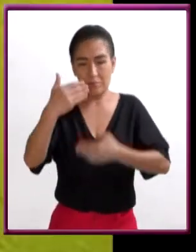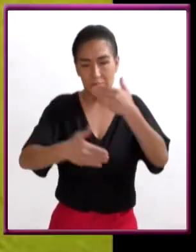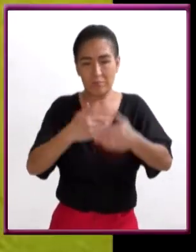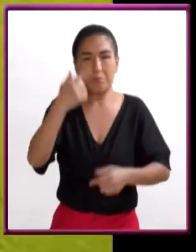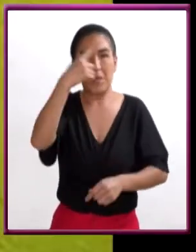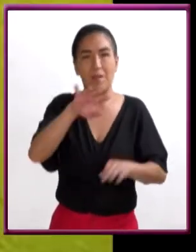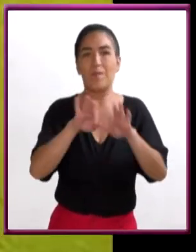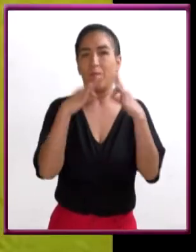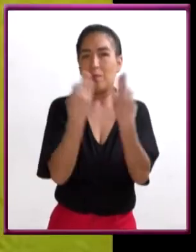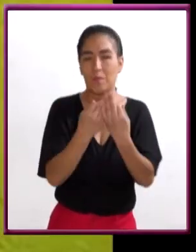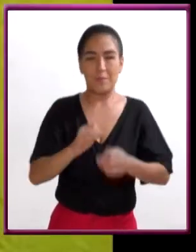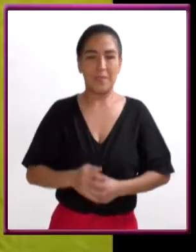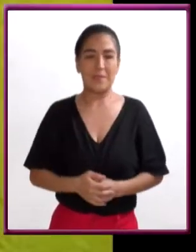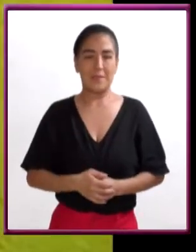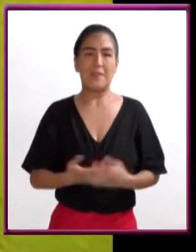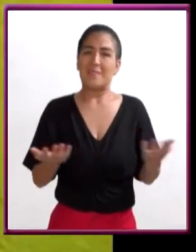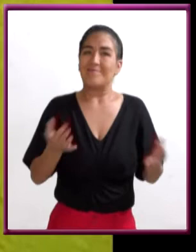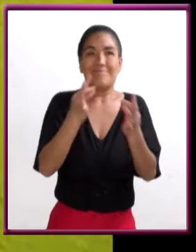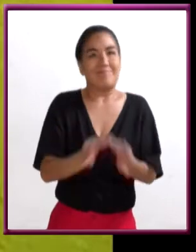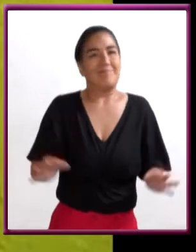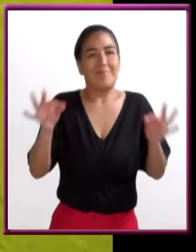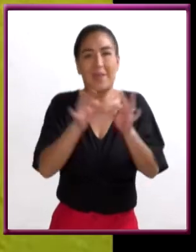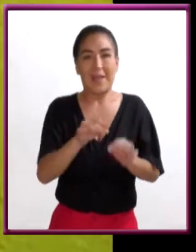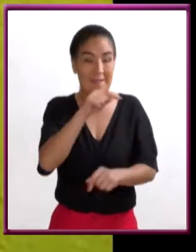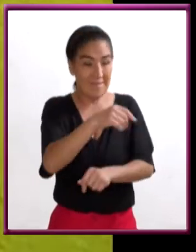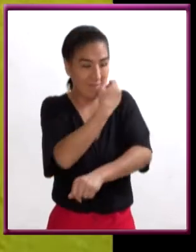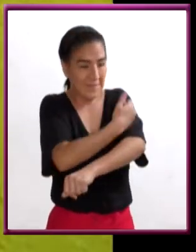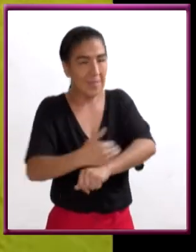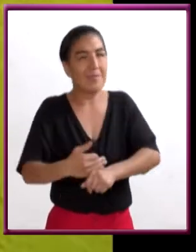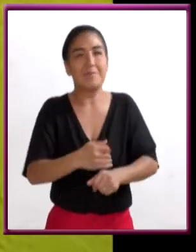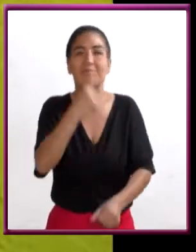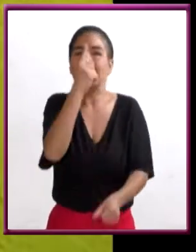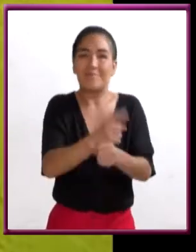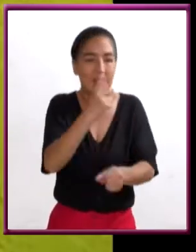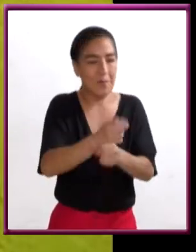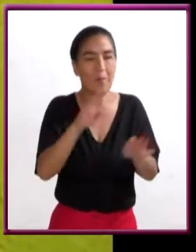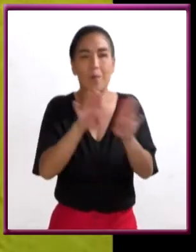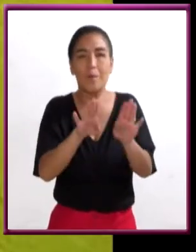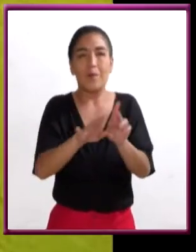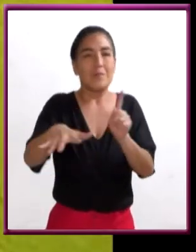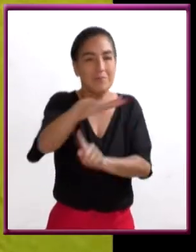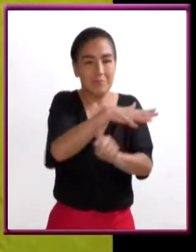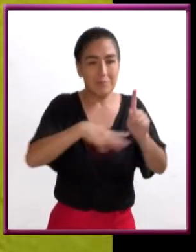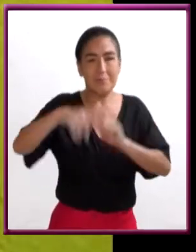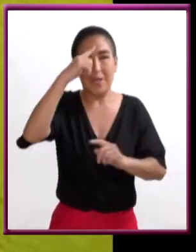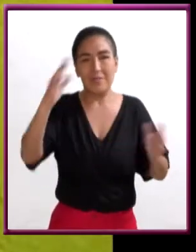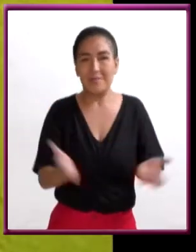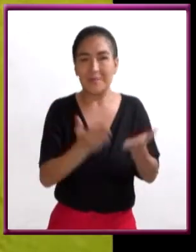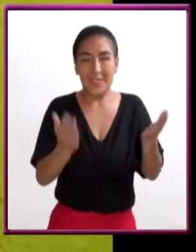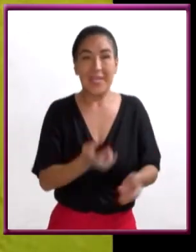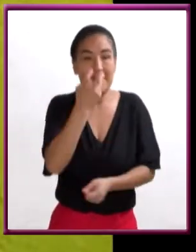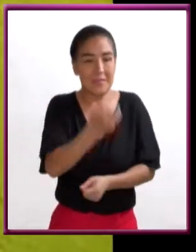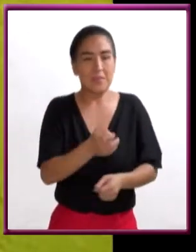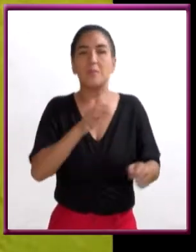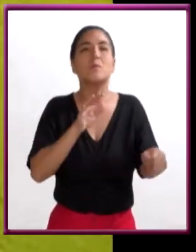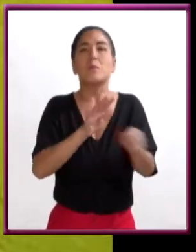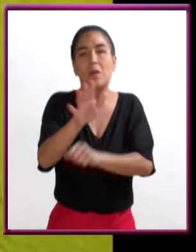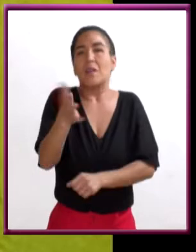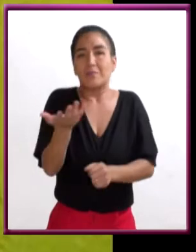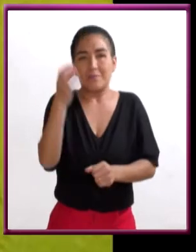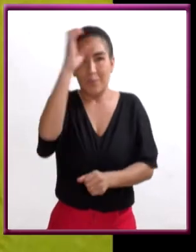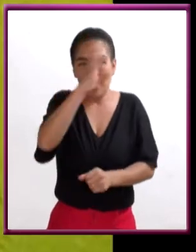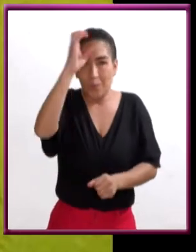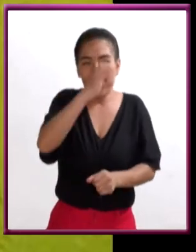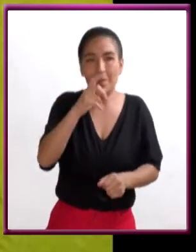una importancia fundamental, ¿no? La familia es el primer agente de socialización y está determinada por